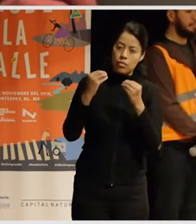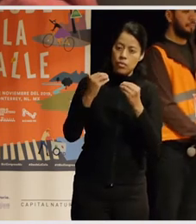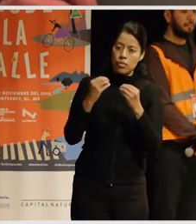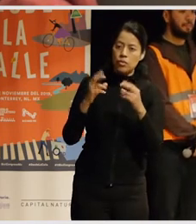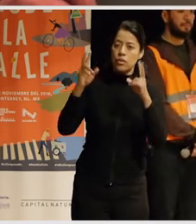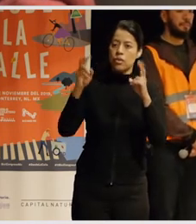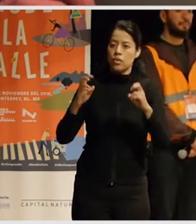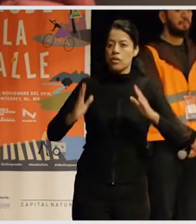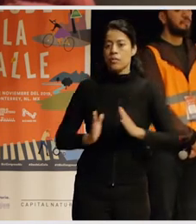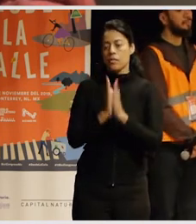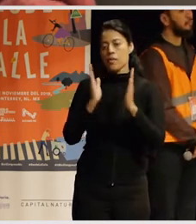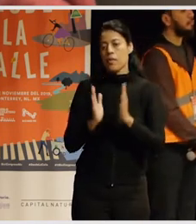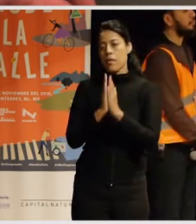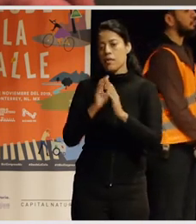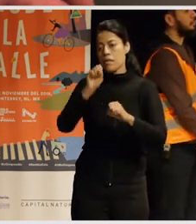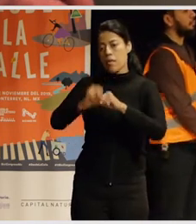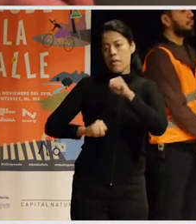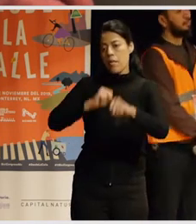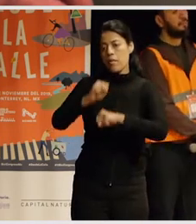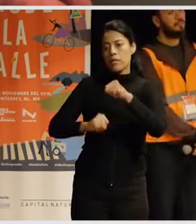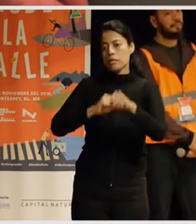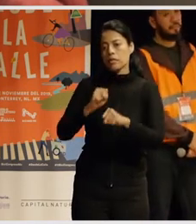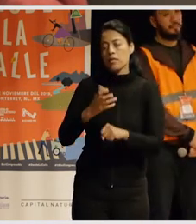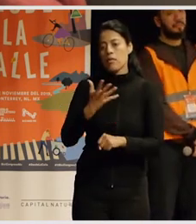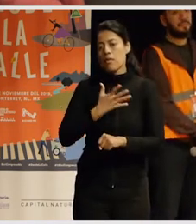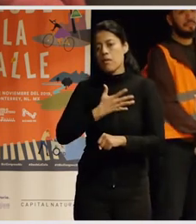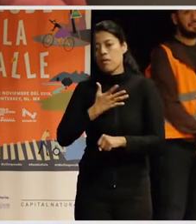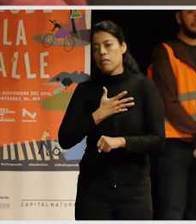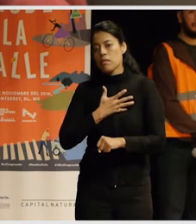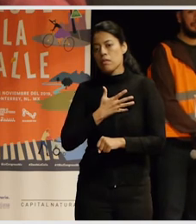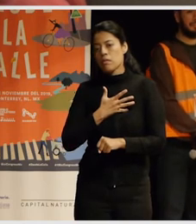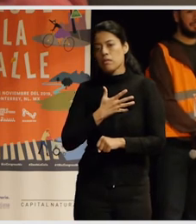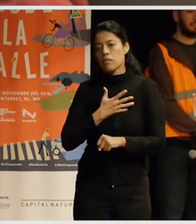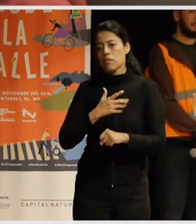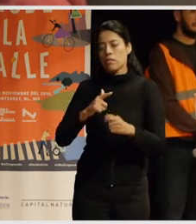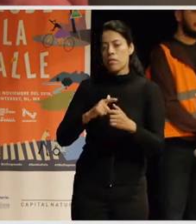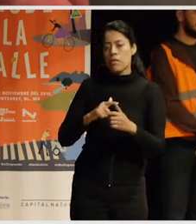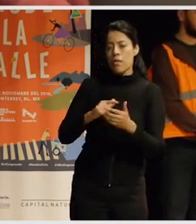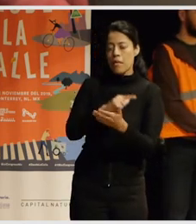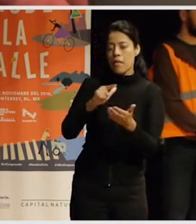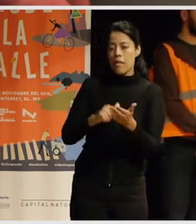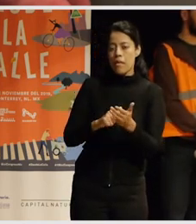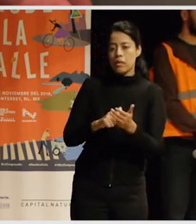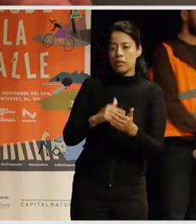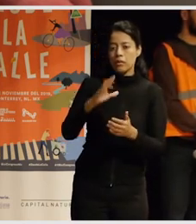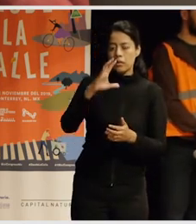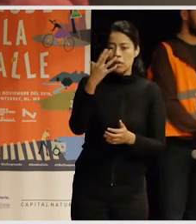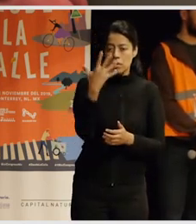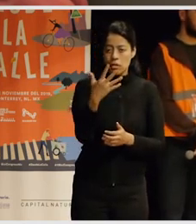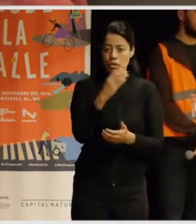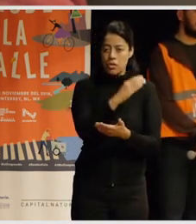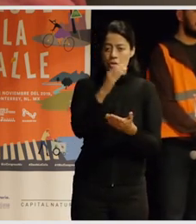cuestión de participación de bicicletas tenemos una área conurbada de 5 ciudades